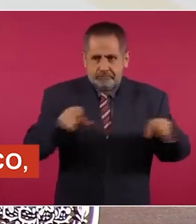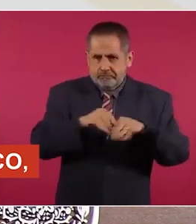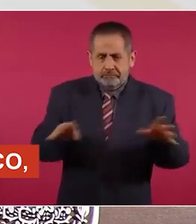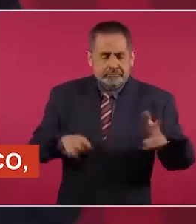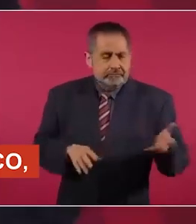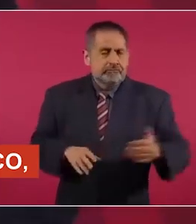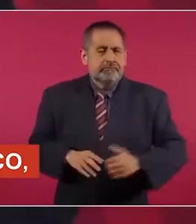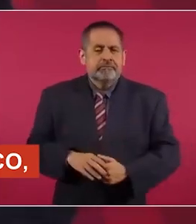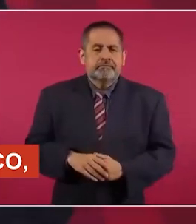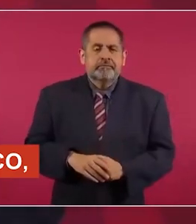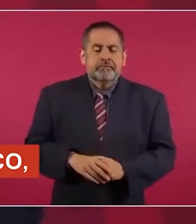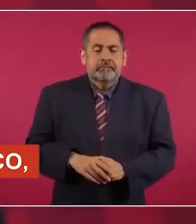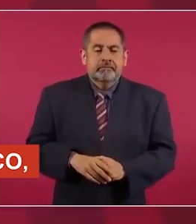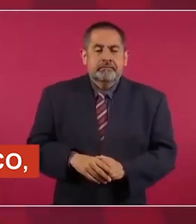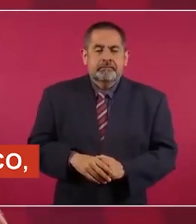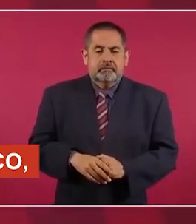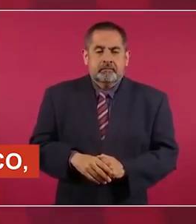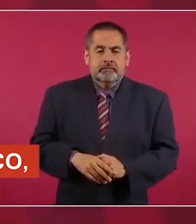y